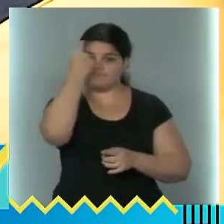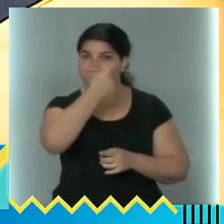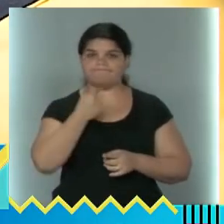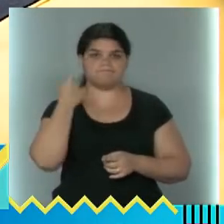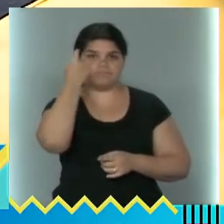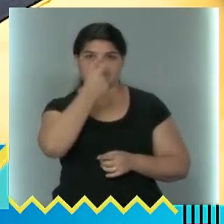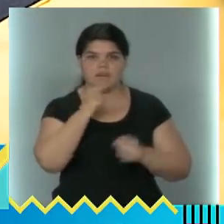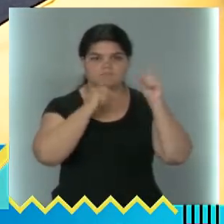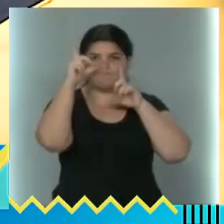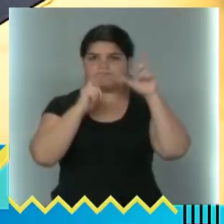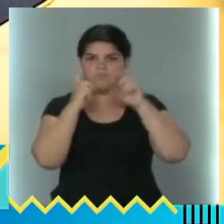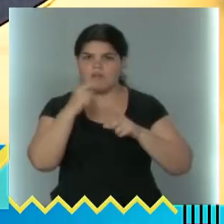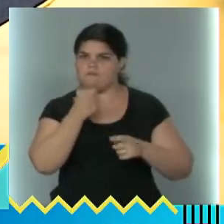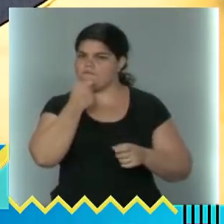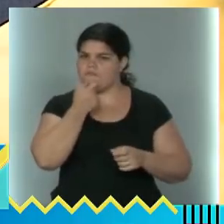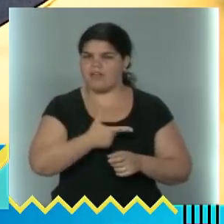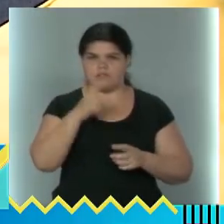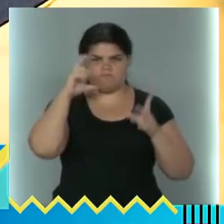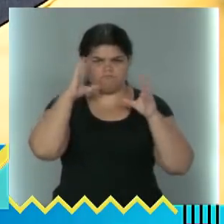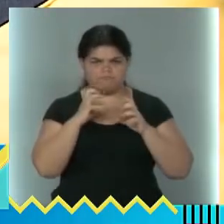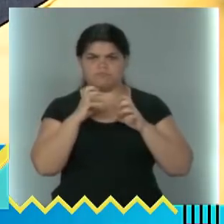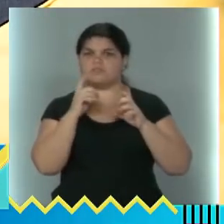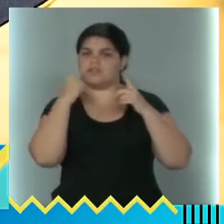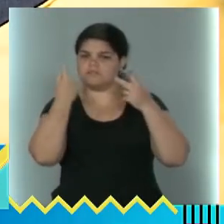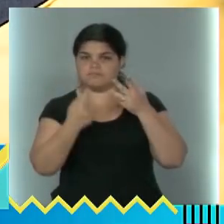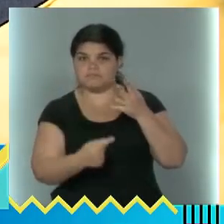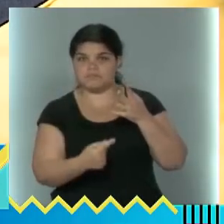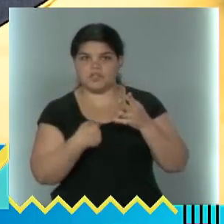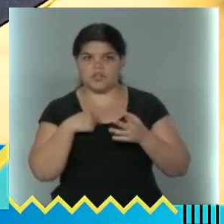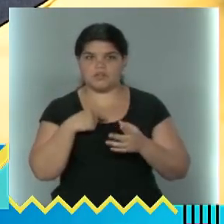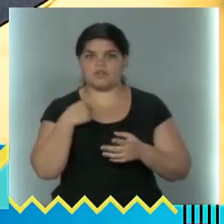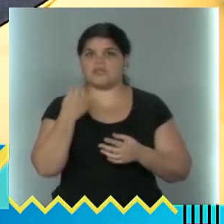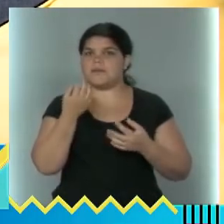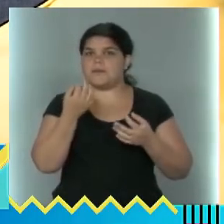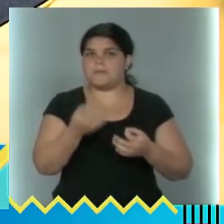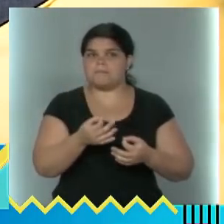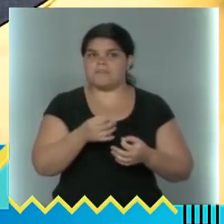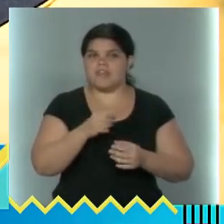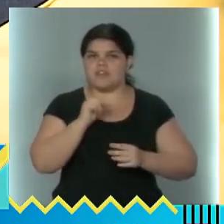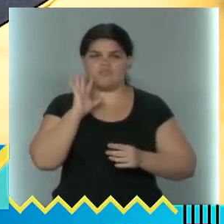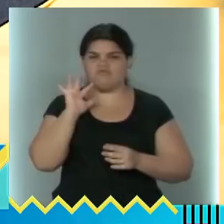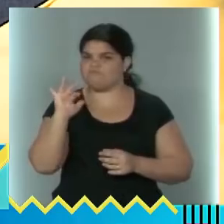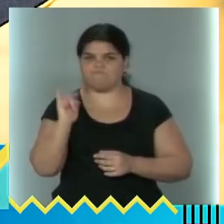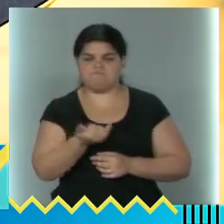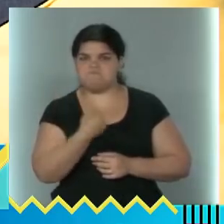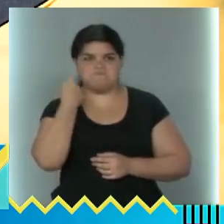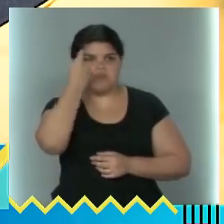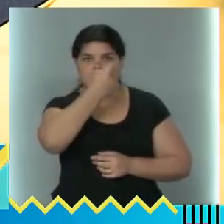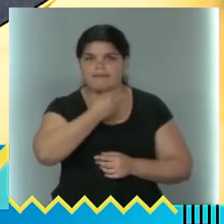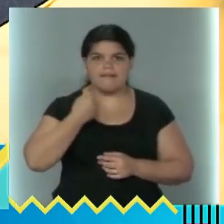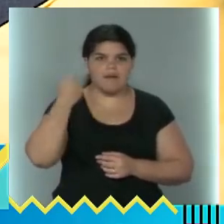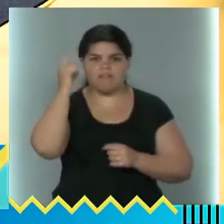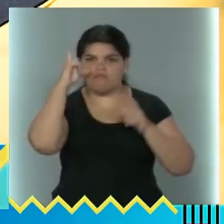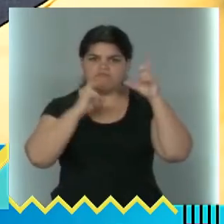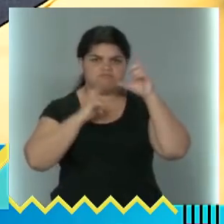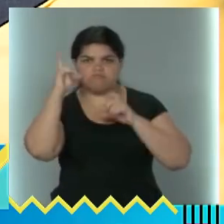tenía mucha facilidad para enojarse, tenía un rostro así duro, entonces tampoco nos podíamos dar cuenta de que iba perdiendo, ¿no es cierto?, esos